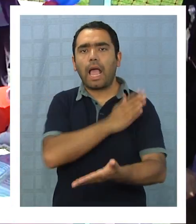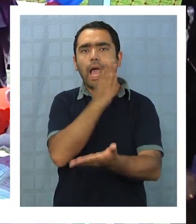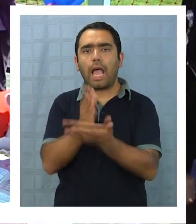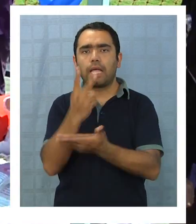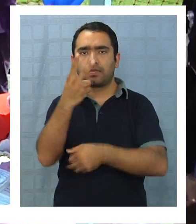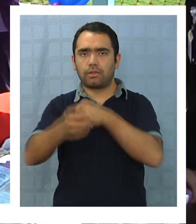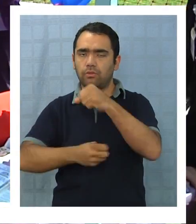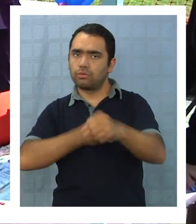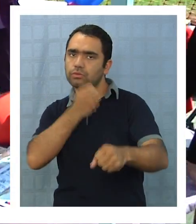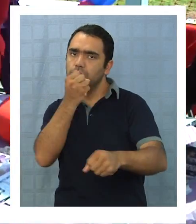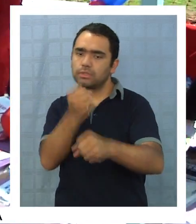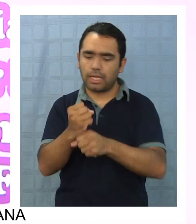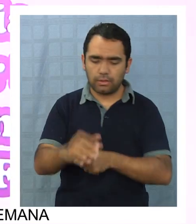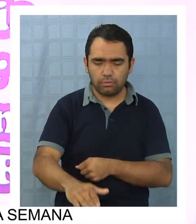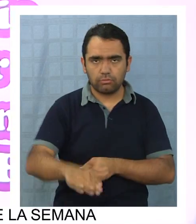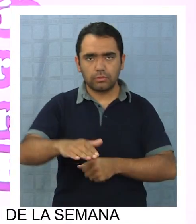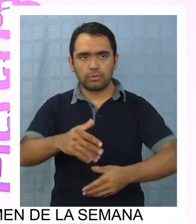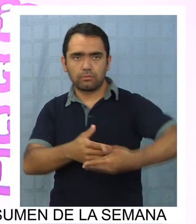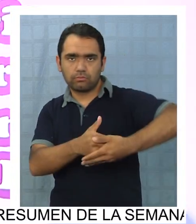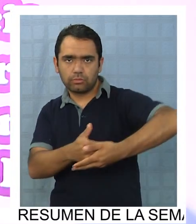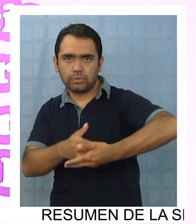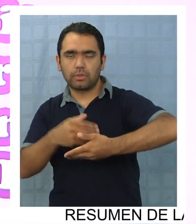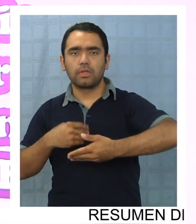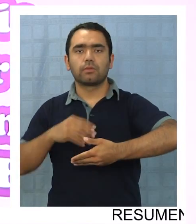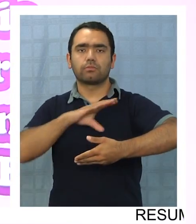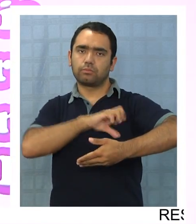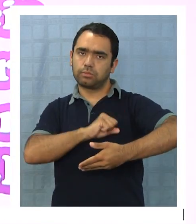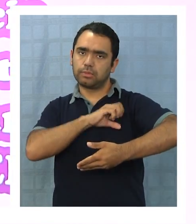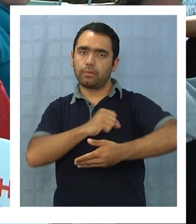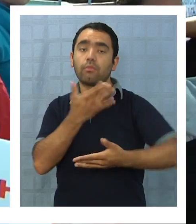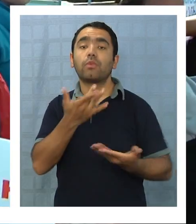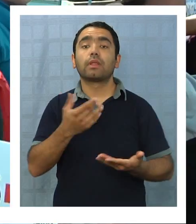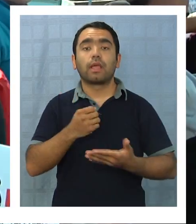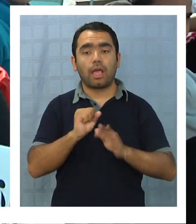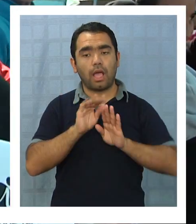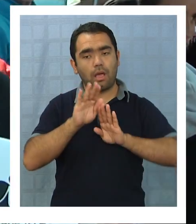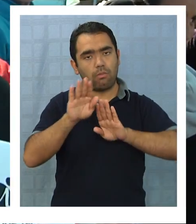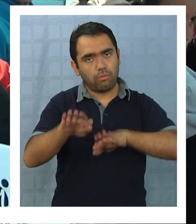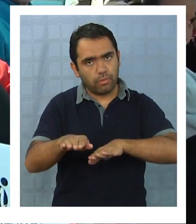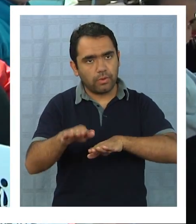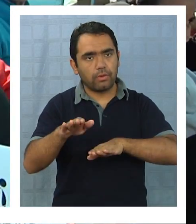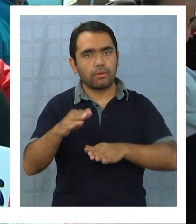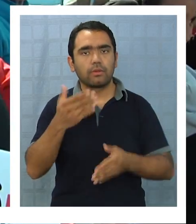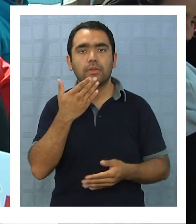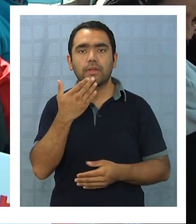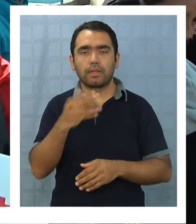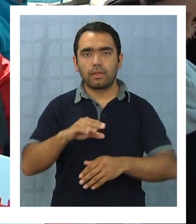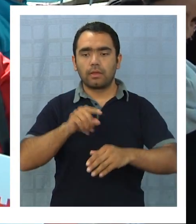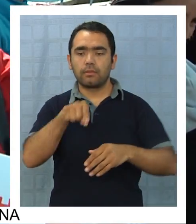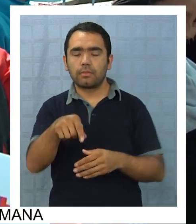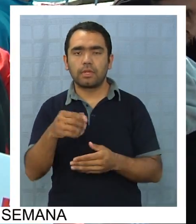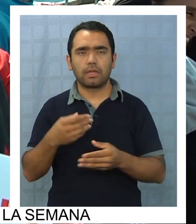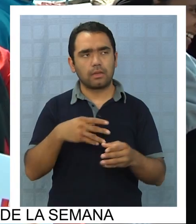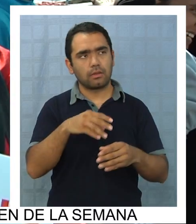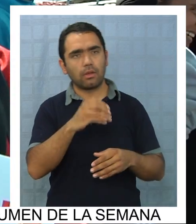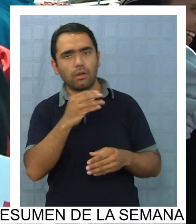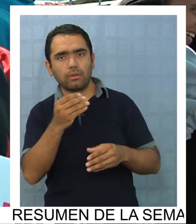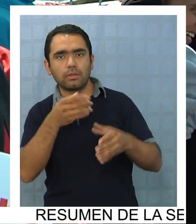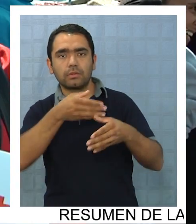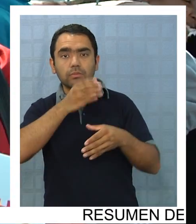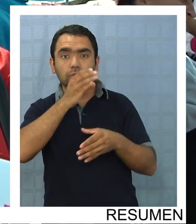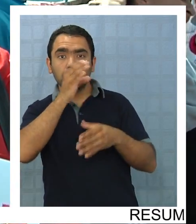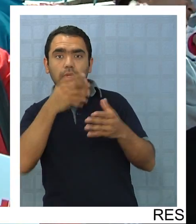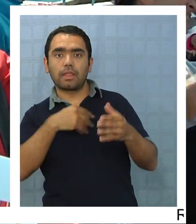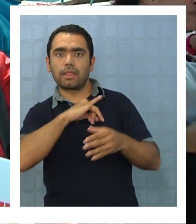años porque permite por un lado el apoyo físico, cierto, tan importante y lo pone en un estado inmunológico a nuestros